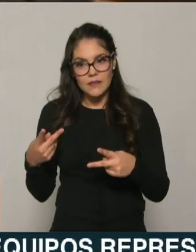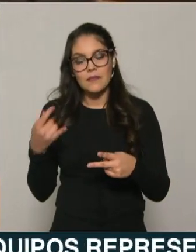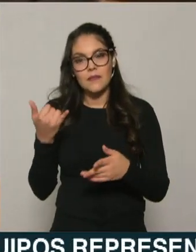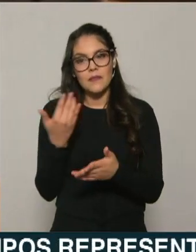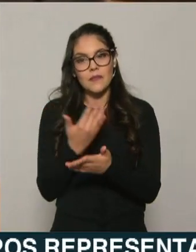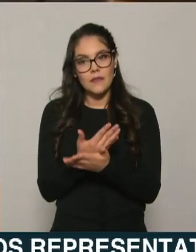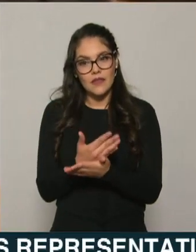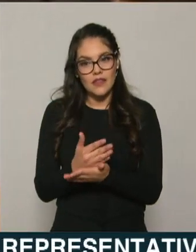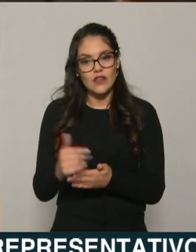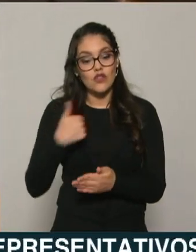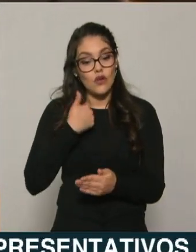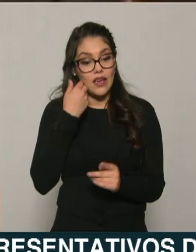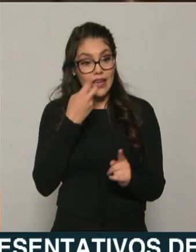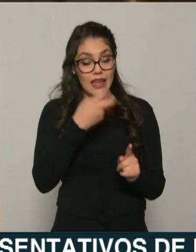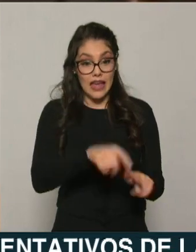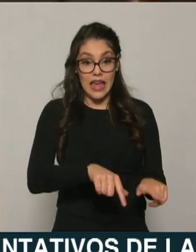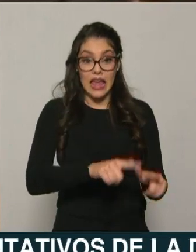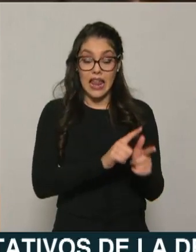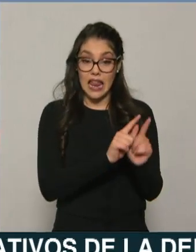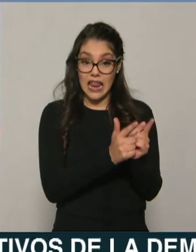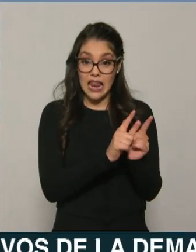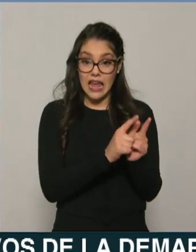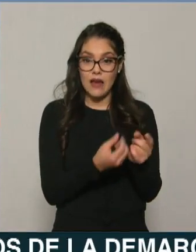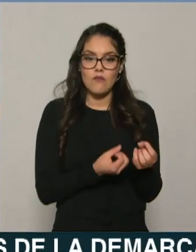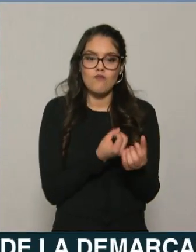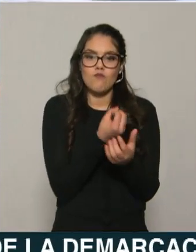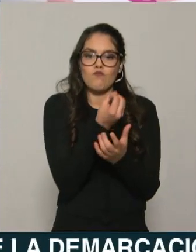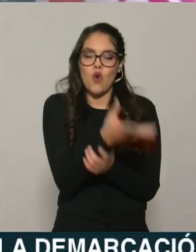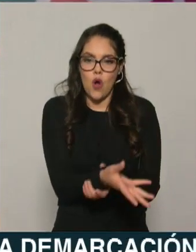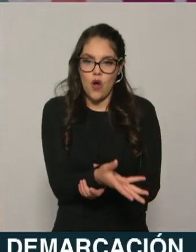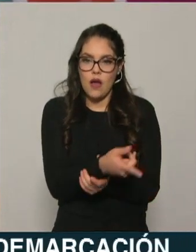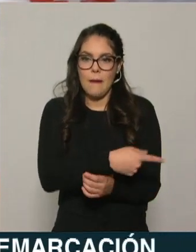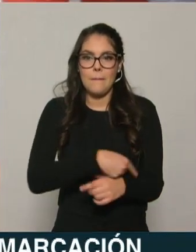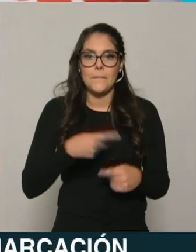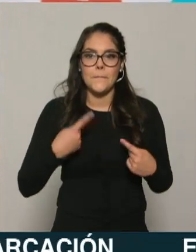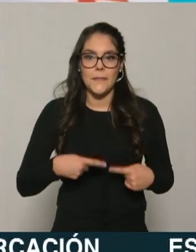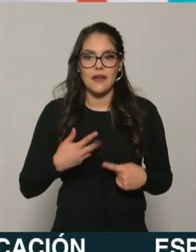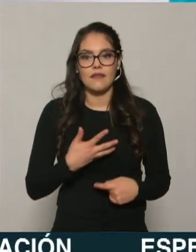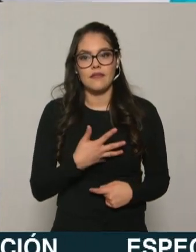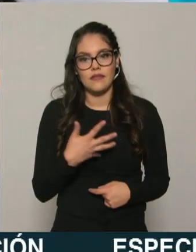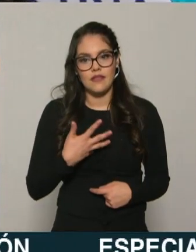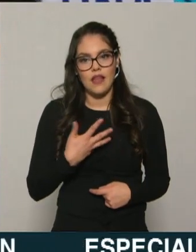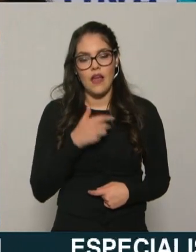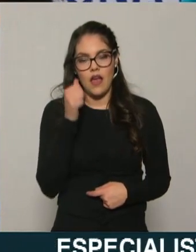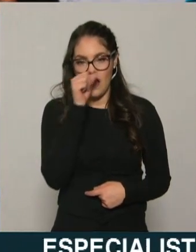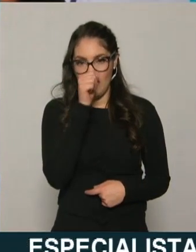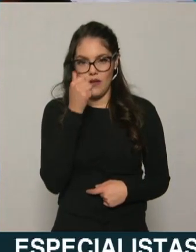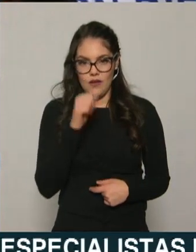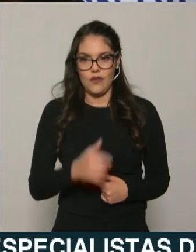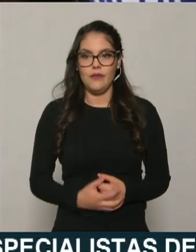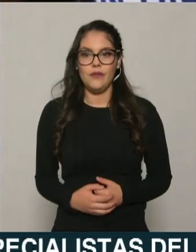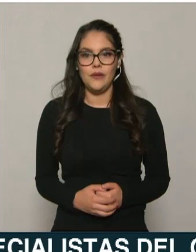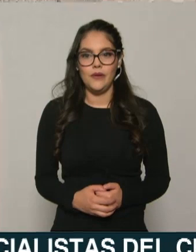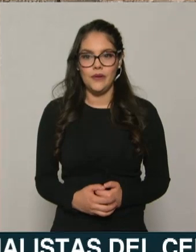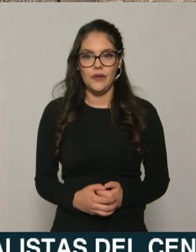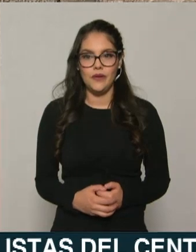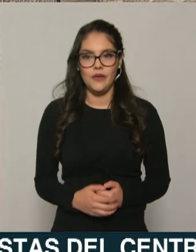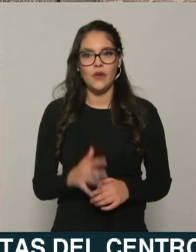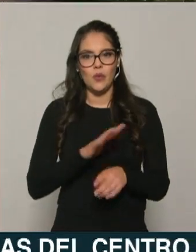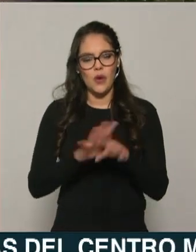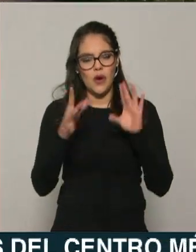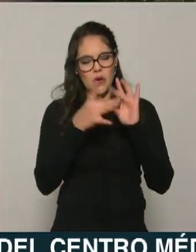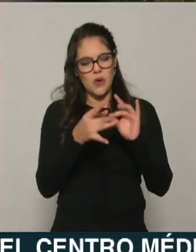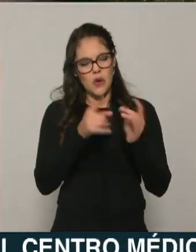quiero donar a ese libro a las personas que tengan autismo. Oye, ¿qué nos cuentas en este libro? No te